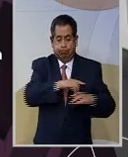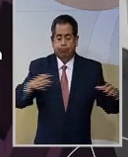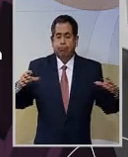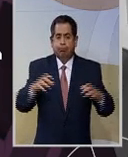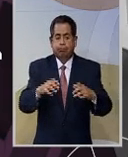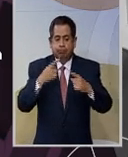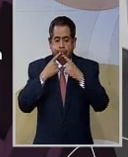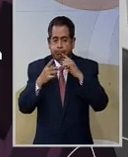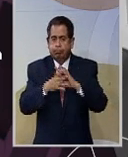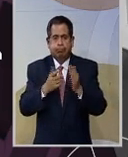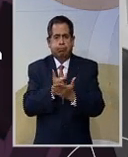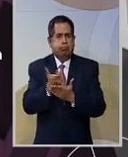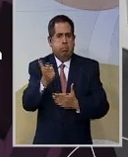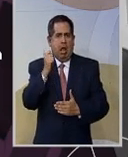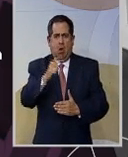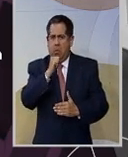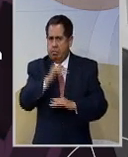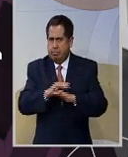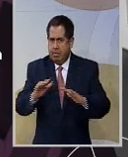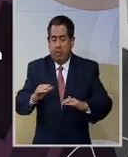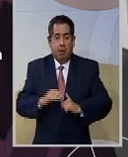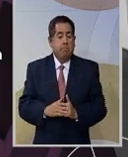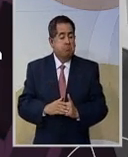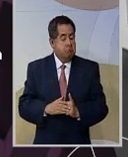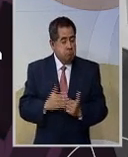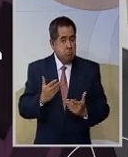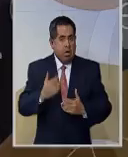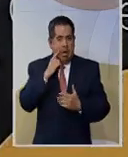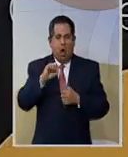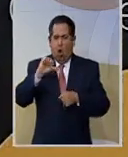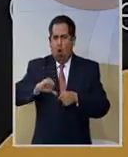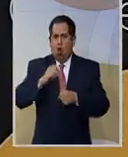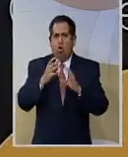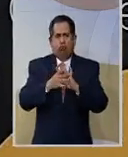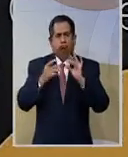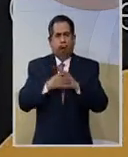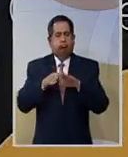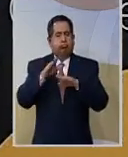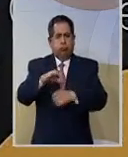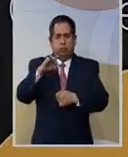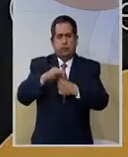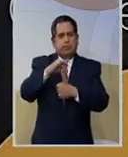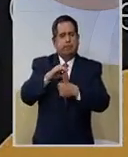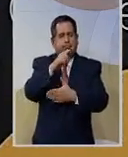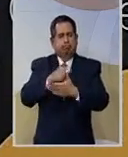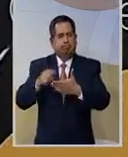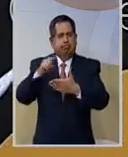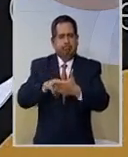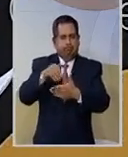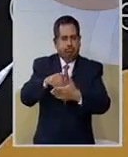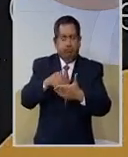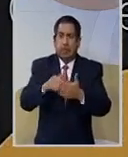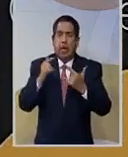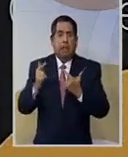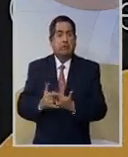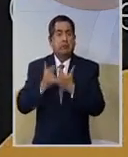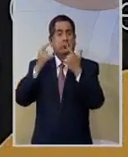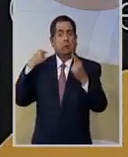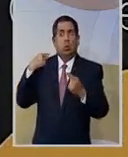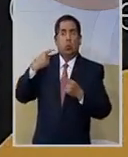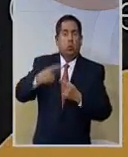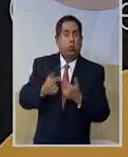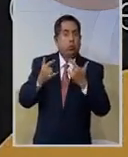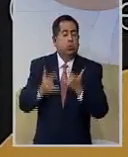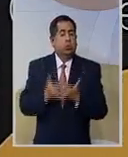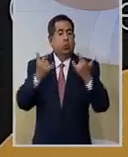alguno por sus servicios. Esto es parte de esta elección que, como le comentaba, es histórica, ya